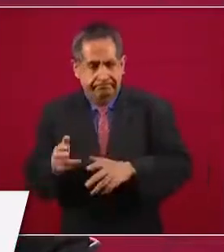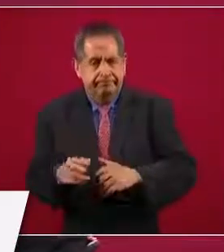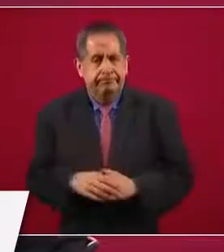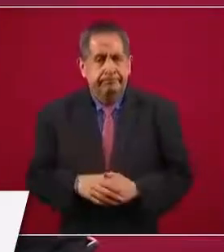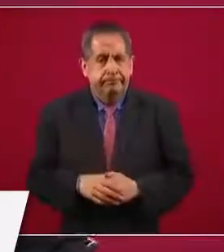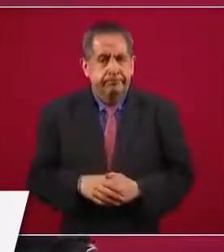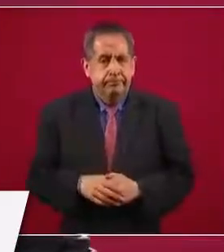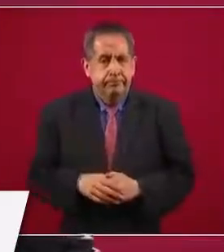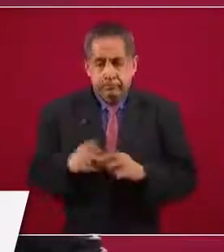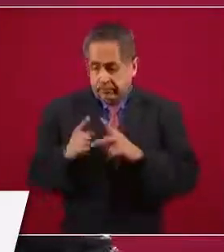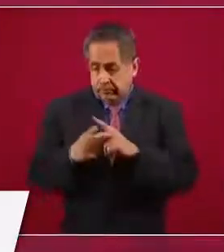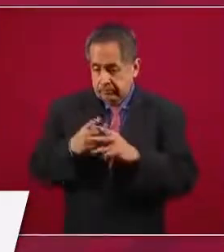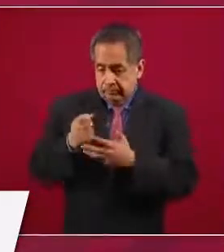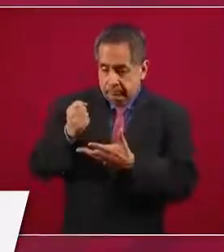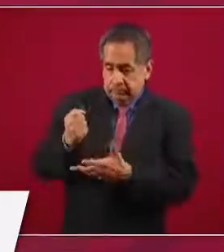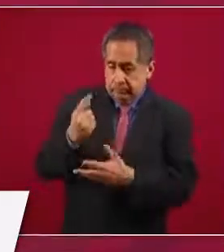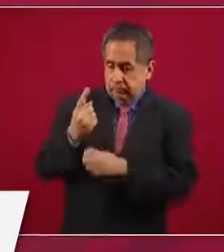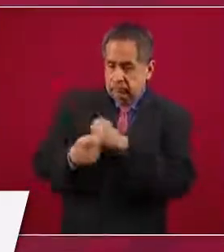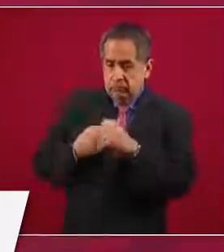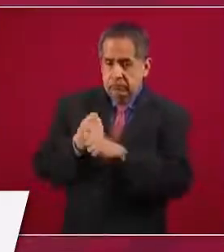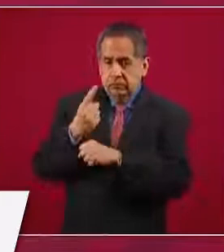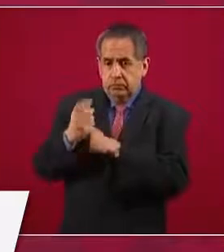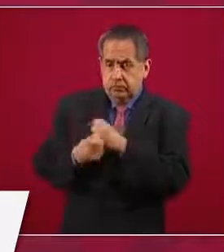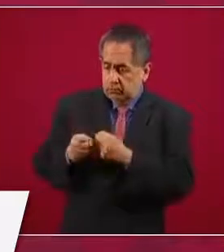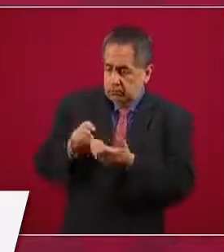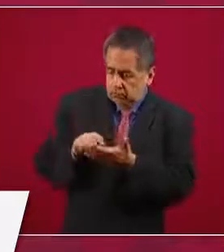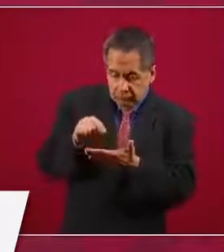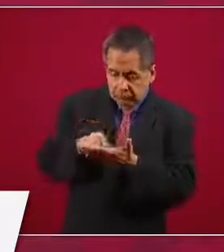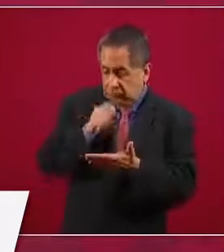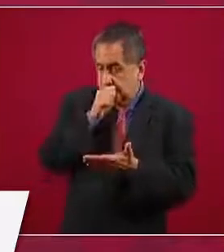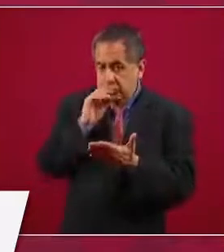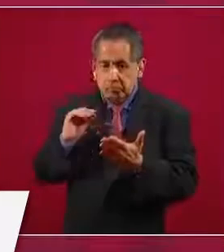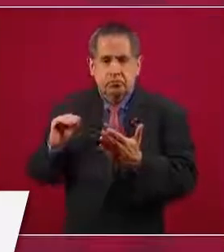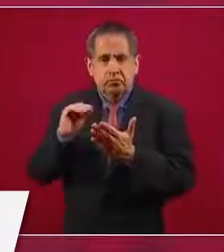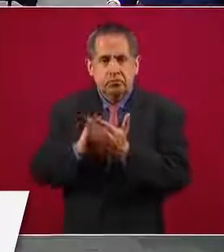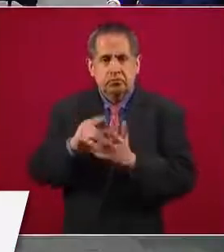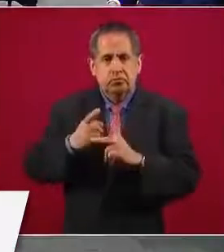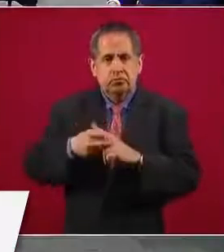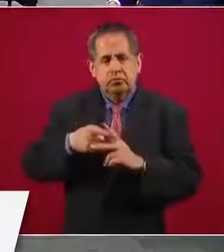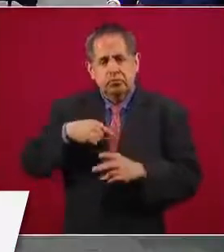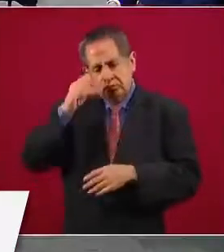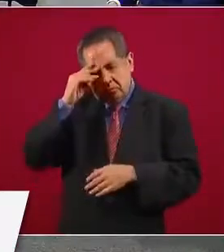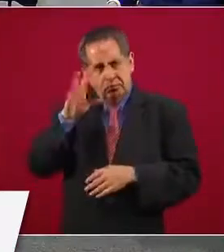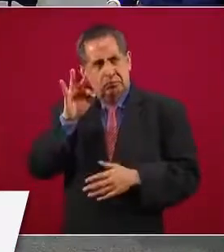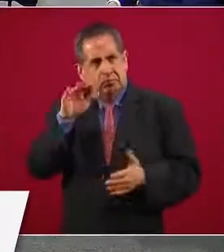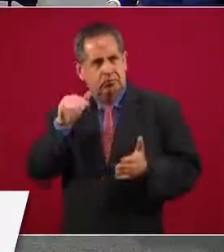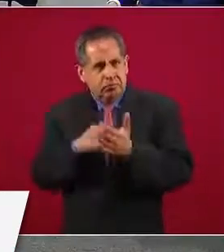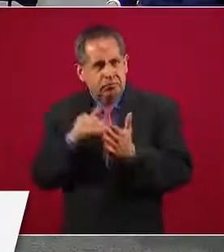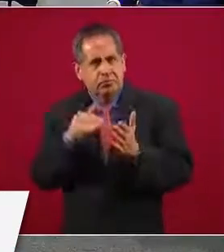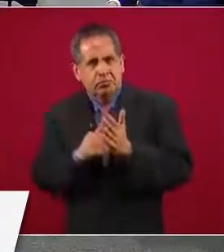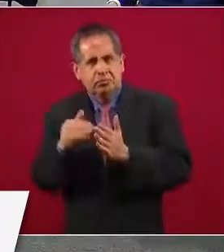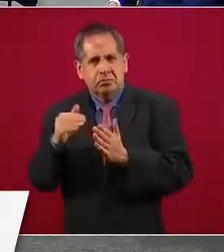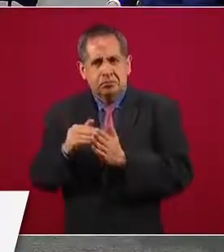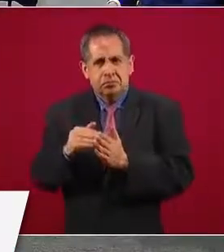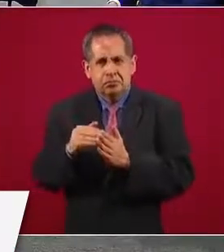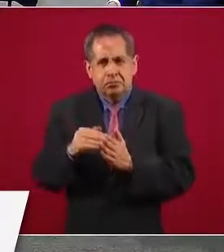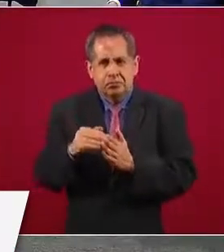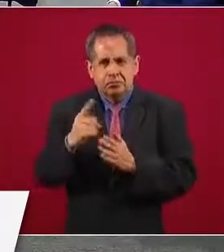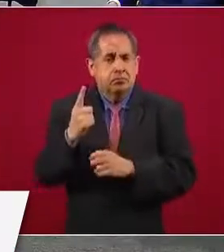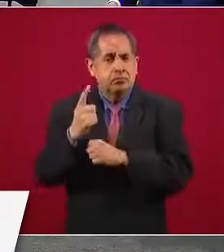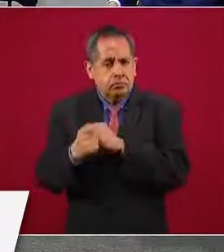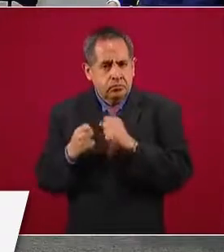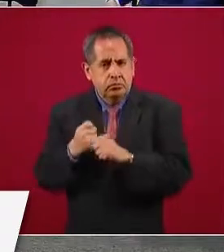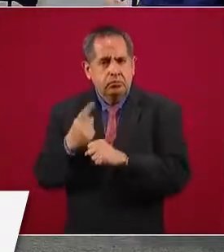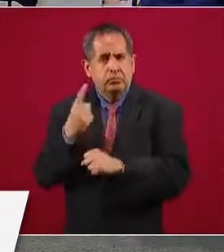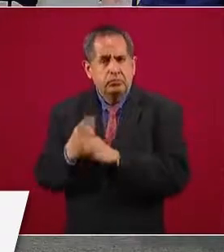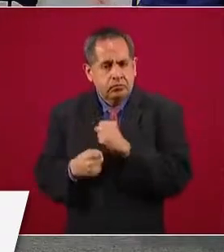en el presupuesto de cada año estamos contemplando 40 mil millones cada año